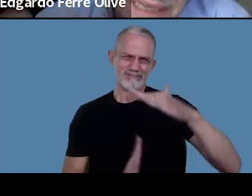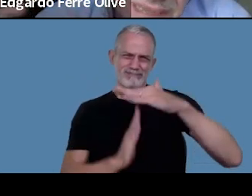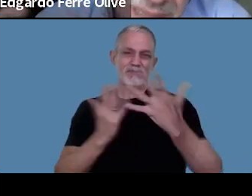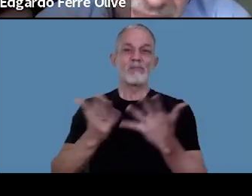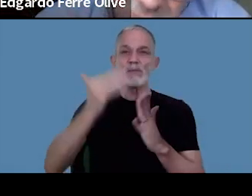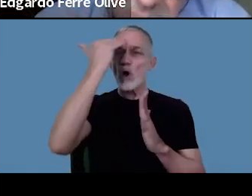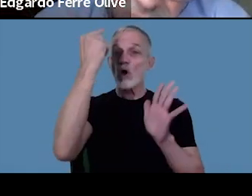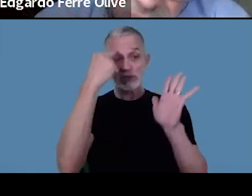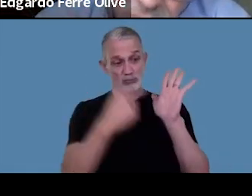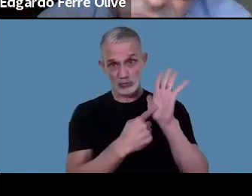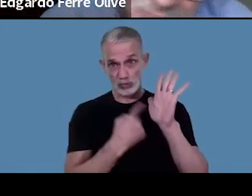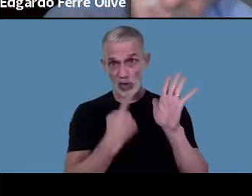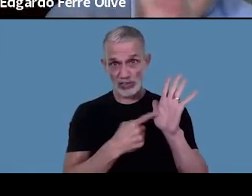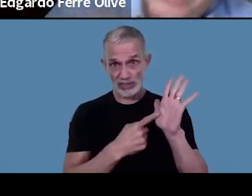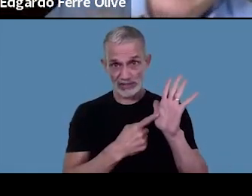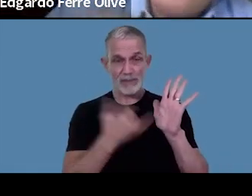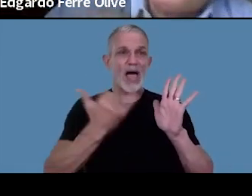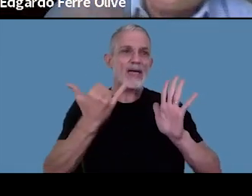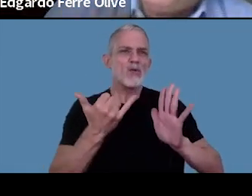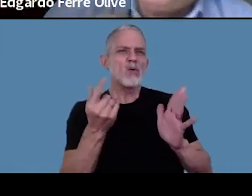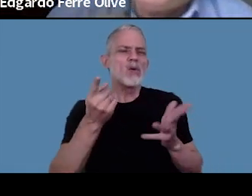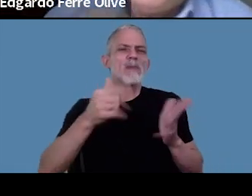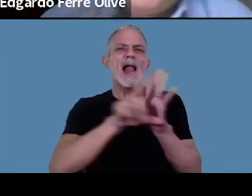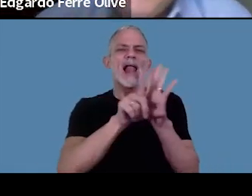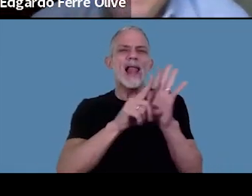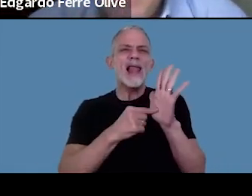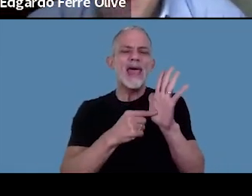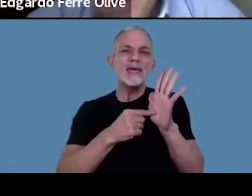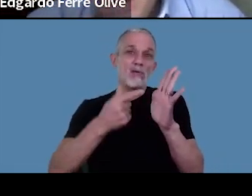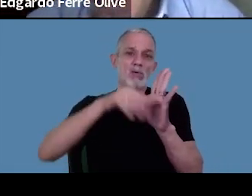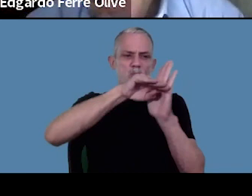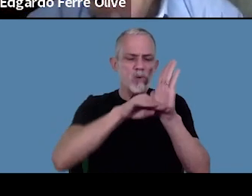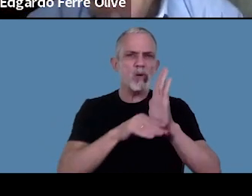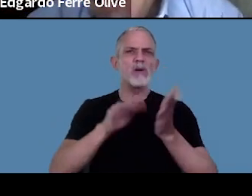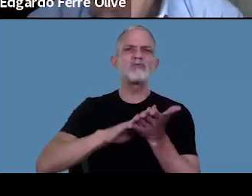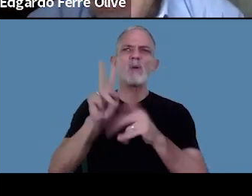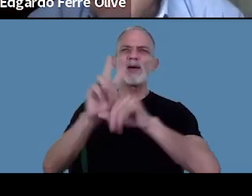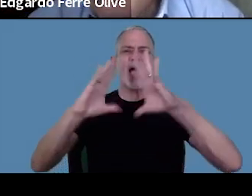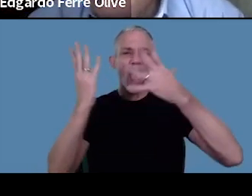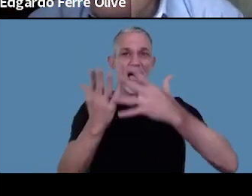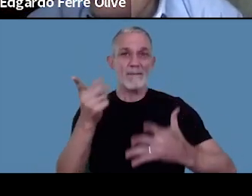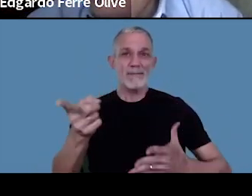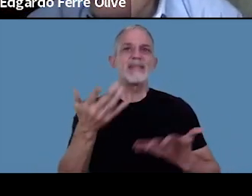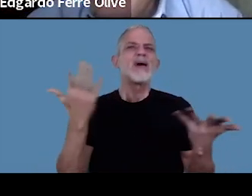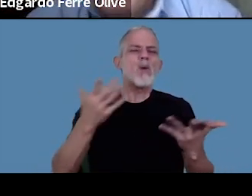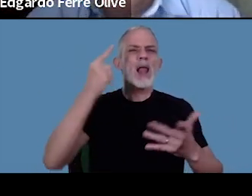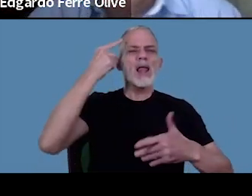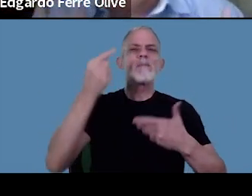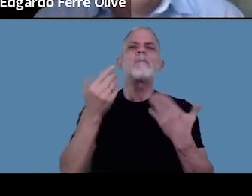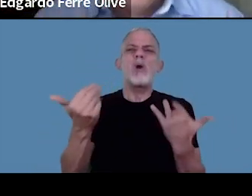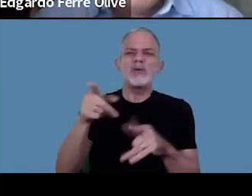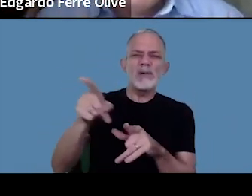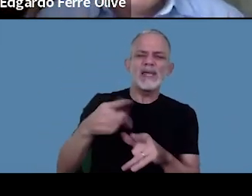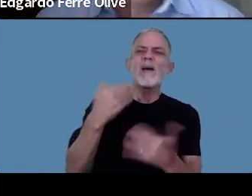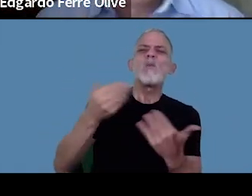constitucionales, que tiene un tratamiento, un análisis particular en materia ambiental, es el tema de la capacidad contributiva. ¿Por qué?